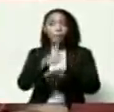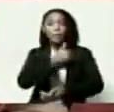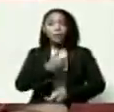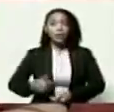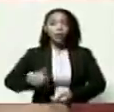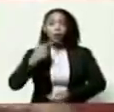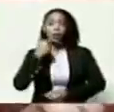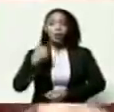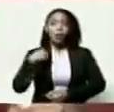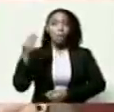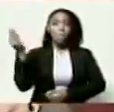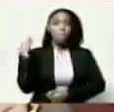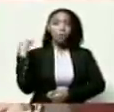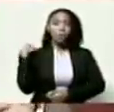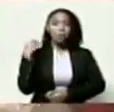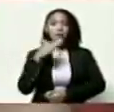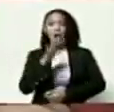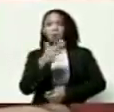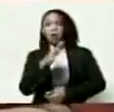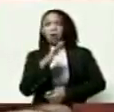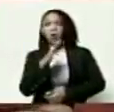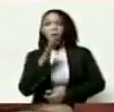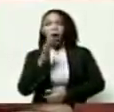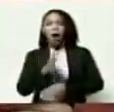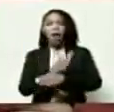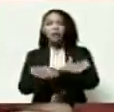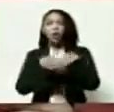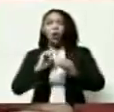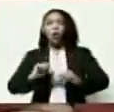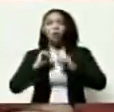dijo antes de comenzar